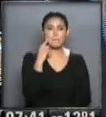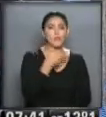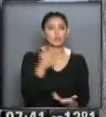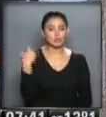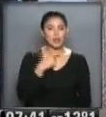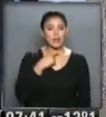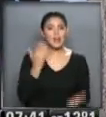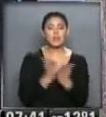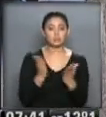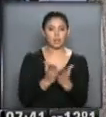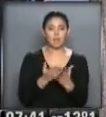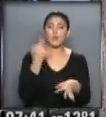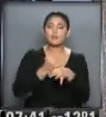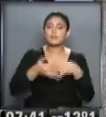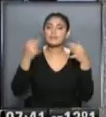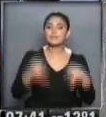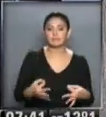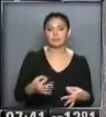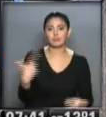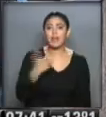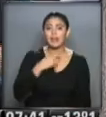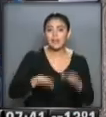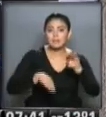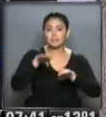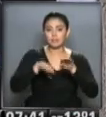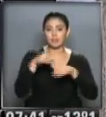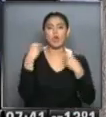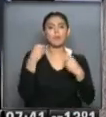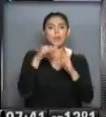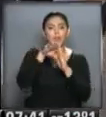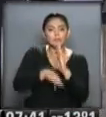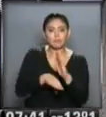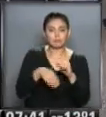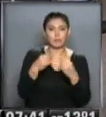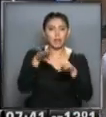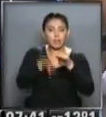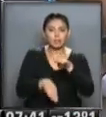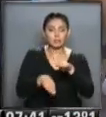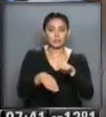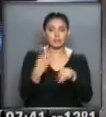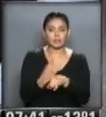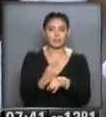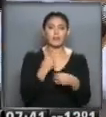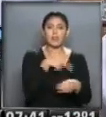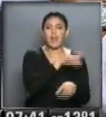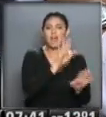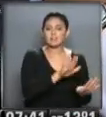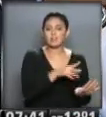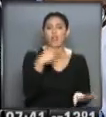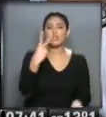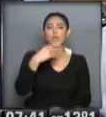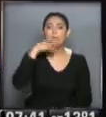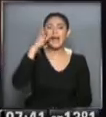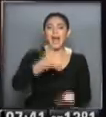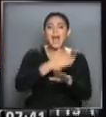queremos estudiar, pero una buena educación. Nosotros queremos la nivelación, pero ¿por qué tenemos que nivelar para abajo? ¿Por qué tenemos que nivelar, como ellos dicen, dos meses antes de